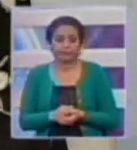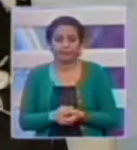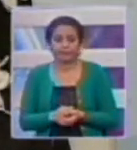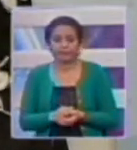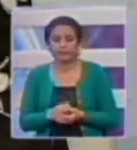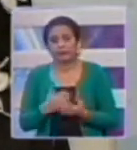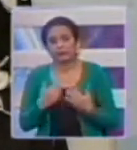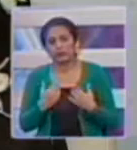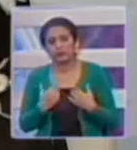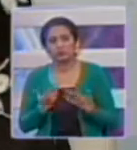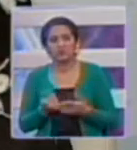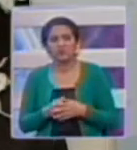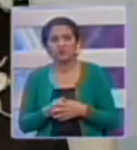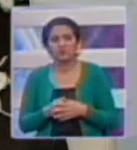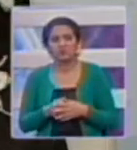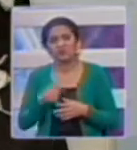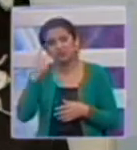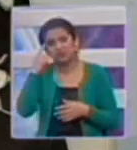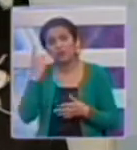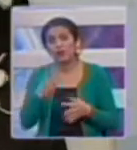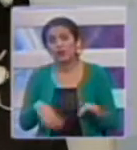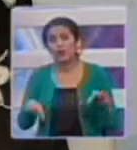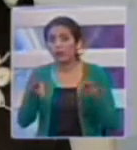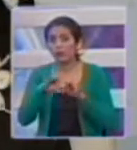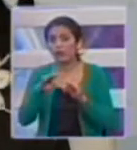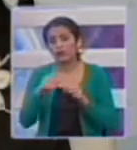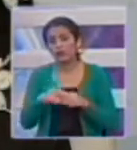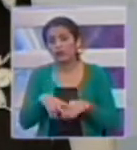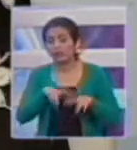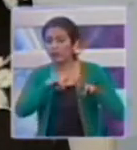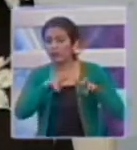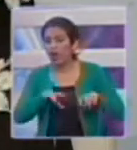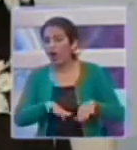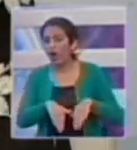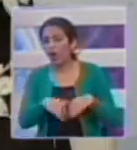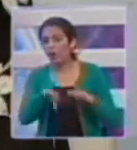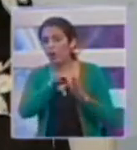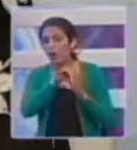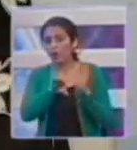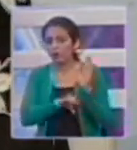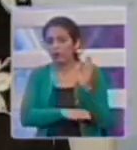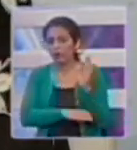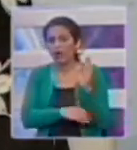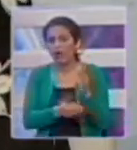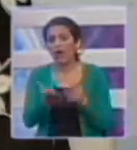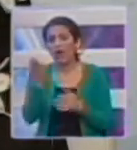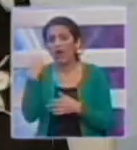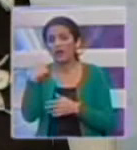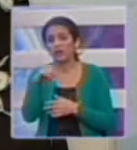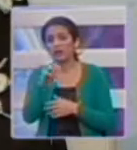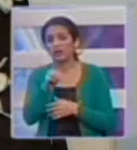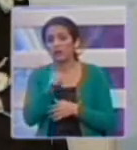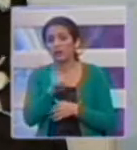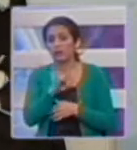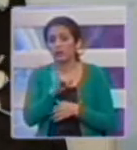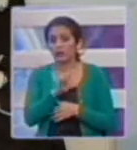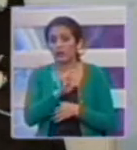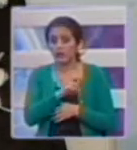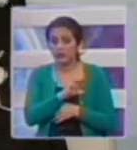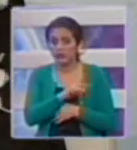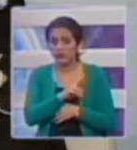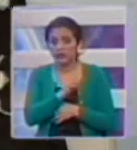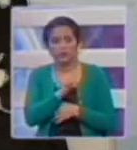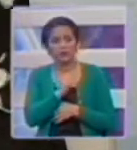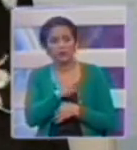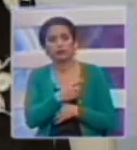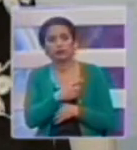no se puede descartar la necesidad de revisar algunos temas de la Constitución. La Constitución aprobada en Montecristi ha sido modificada en 20 puntos distintos, en